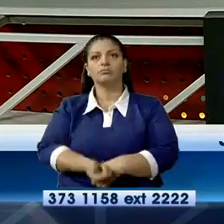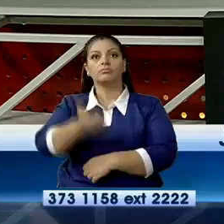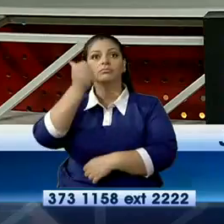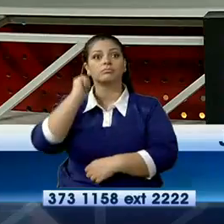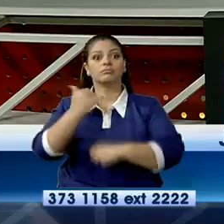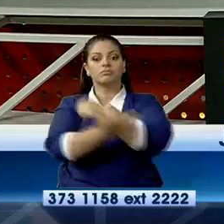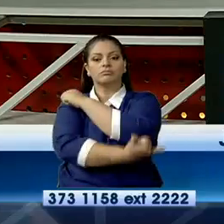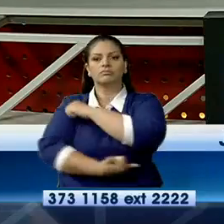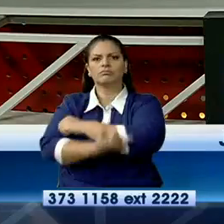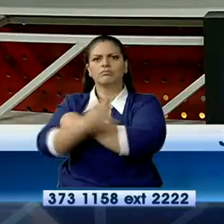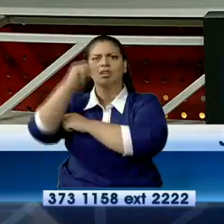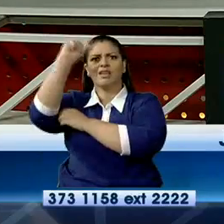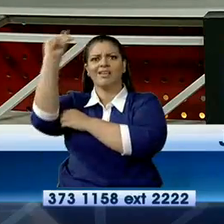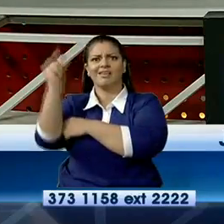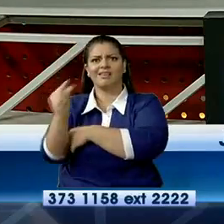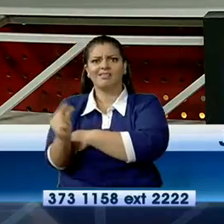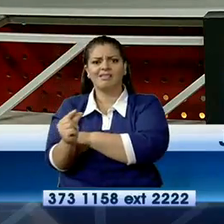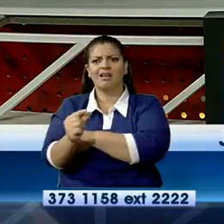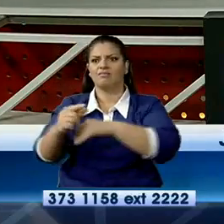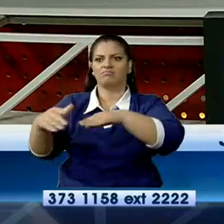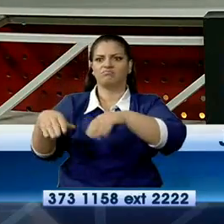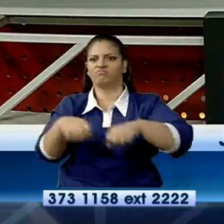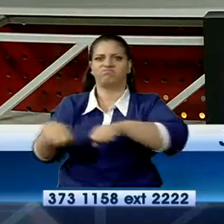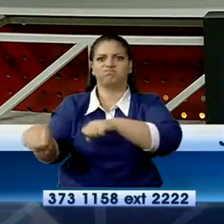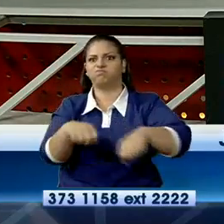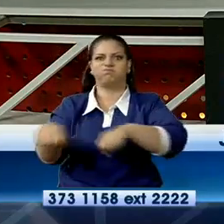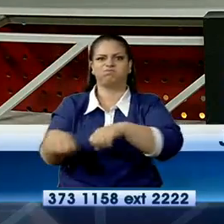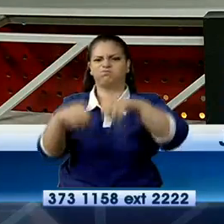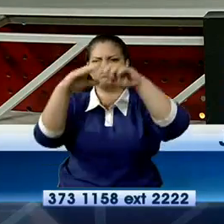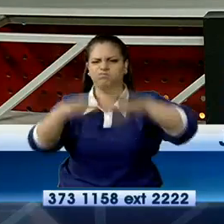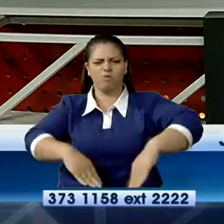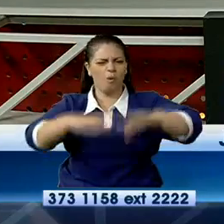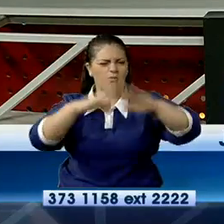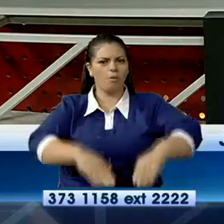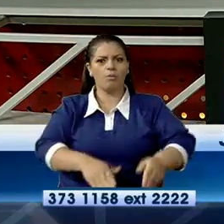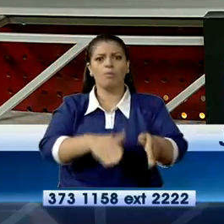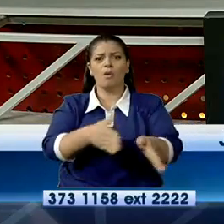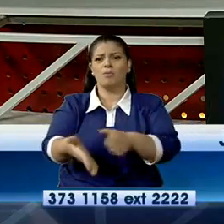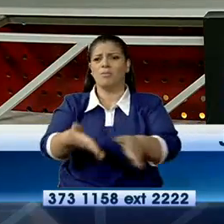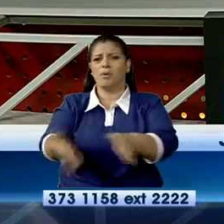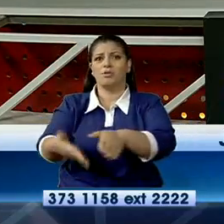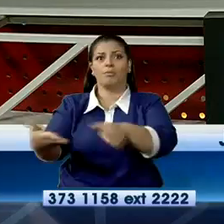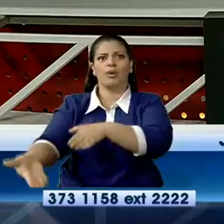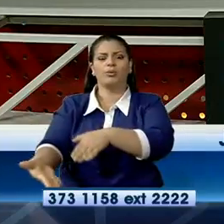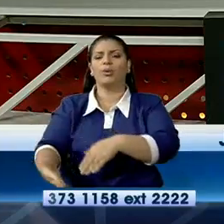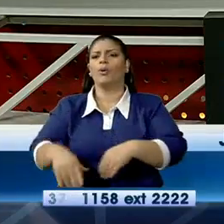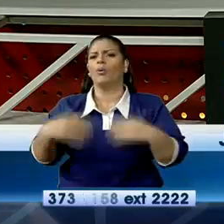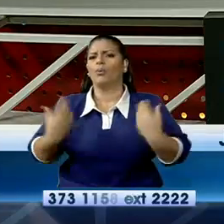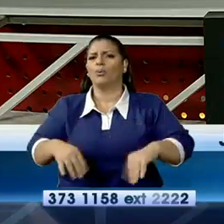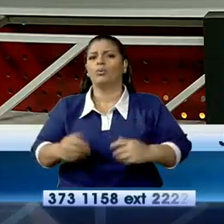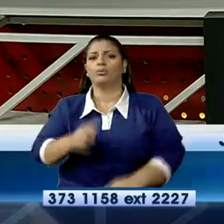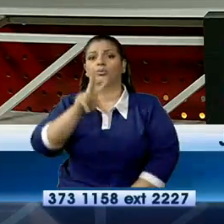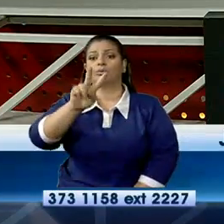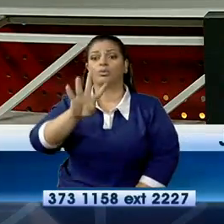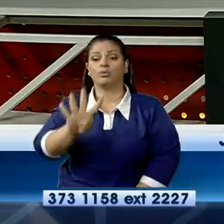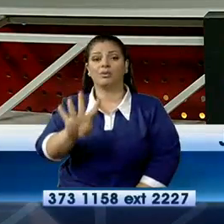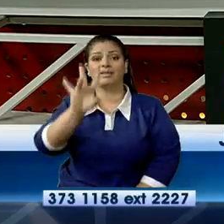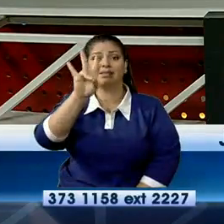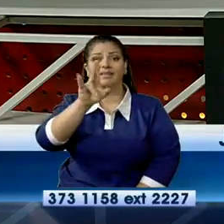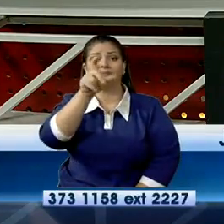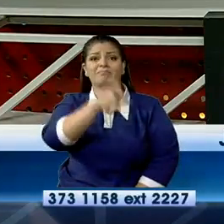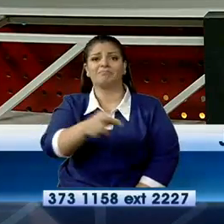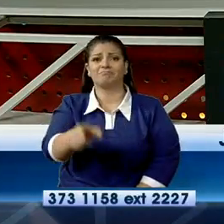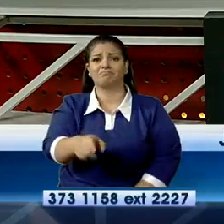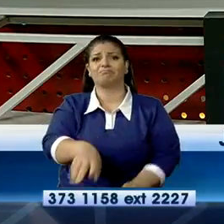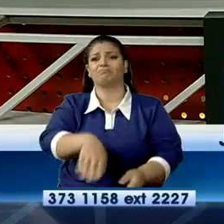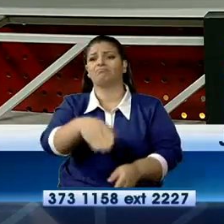mortales, 247 como consecuencia del terremoto que azotó la zona central de Italia. En medio de esa tragedia no hay ecuatorianos, ¿no? No.